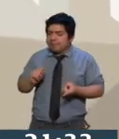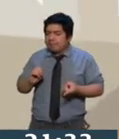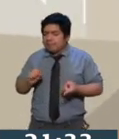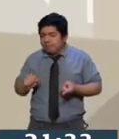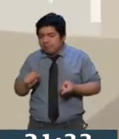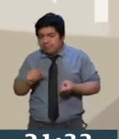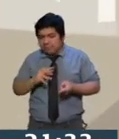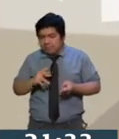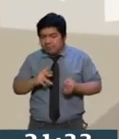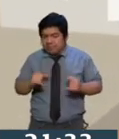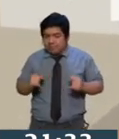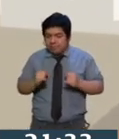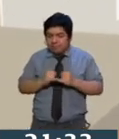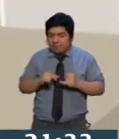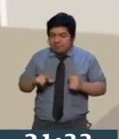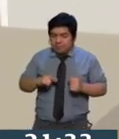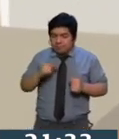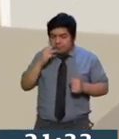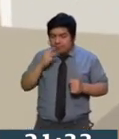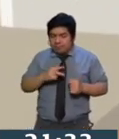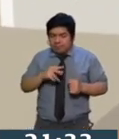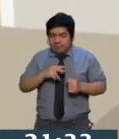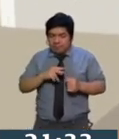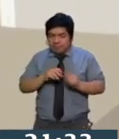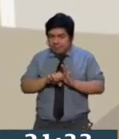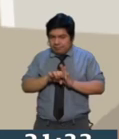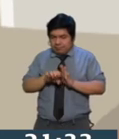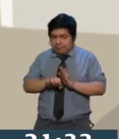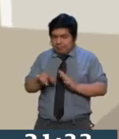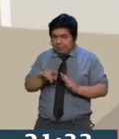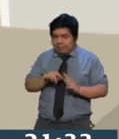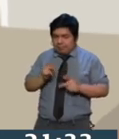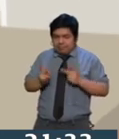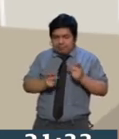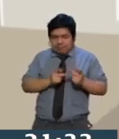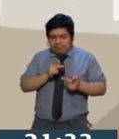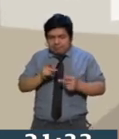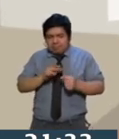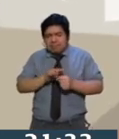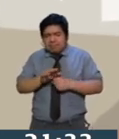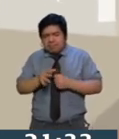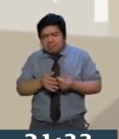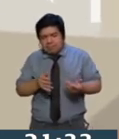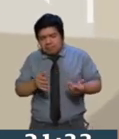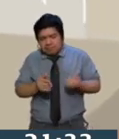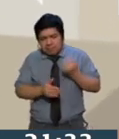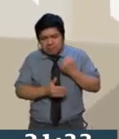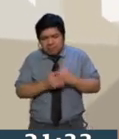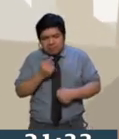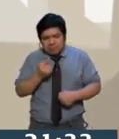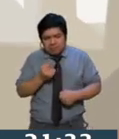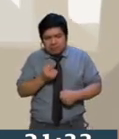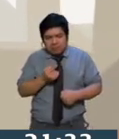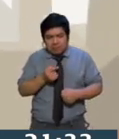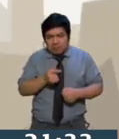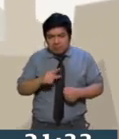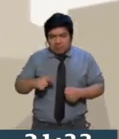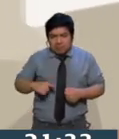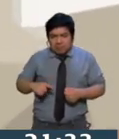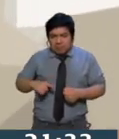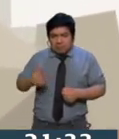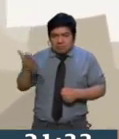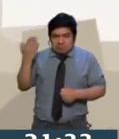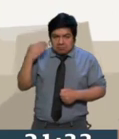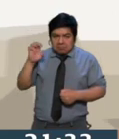las instituciones del Gobierno de México. En ese sentido, la pregunta que cabe aquí hacer es: ¿por qué el gobierno anterior, los